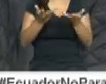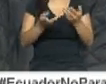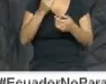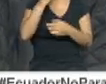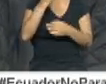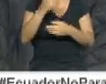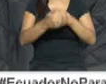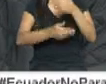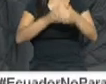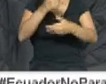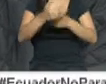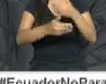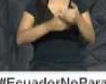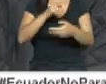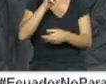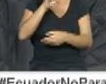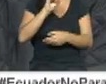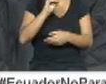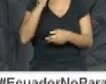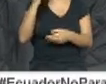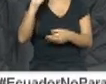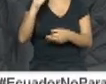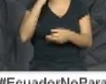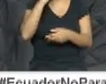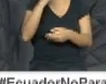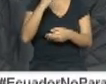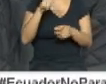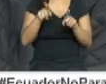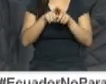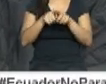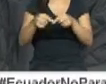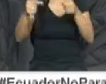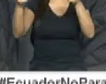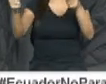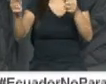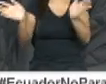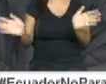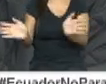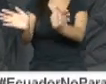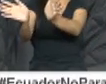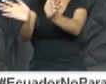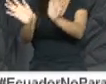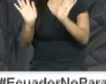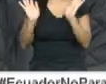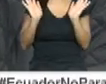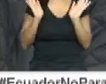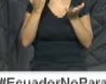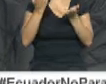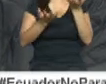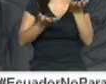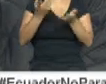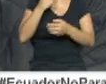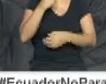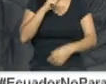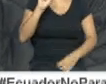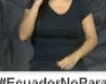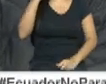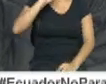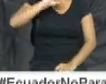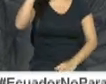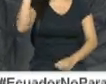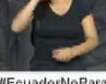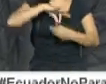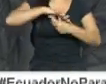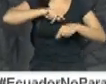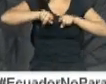el proceso electoral del 2017 va a ser favorable a la oposición, ¿no? Y en función de eso saca una serie de locuraciones, pero primero tiene que ganar, ¿no? Uh-huh. Es